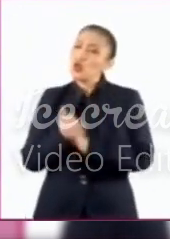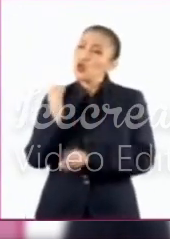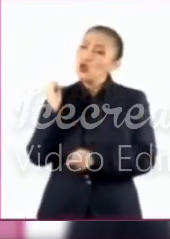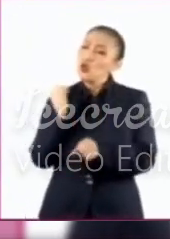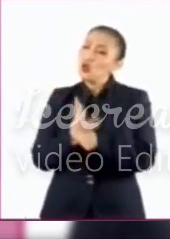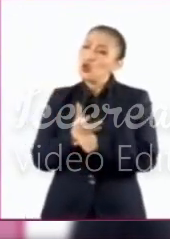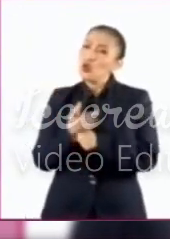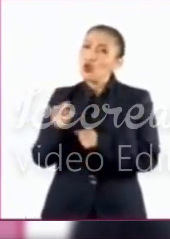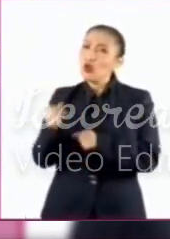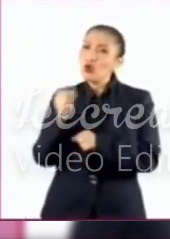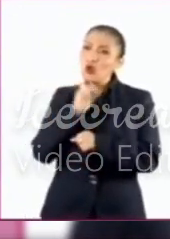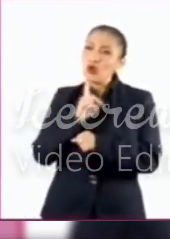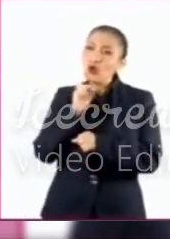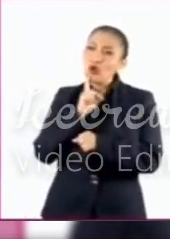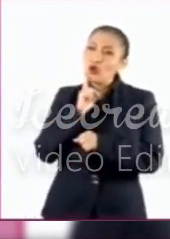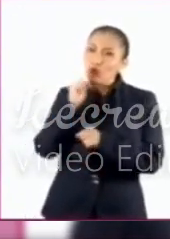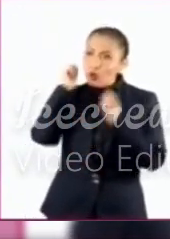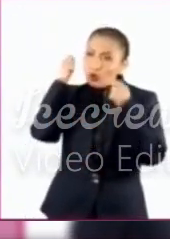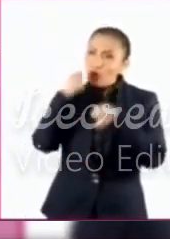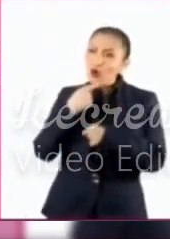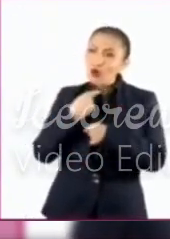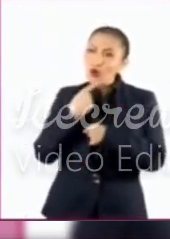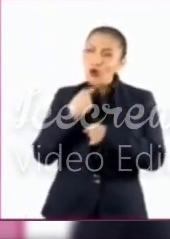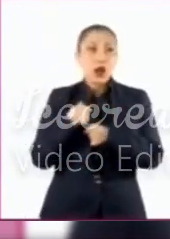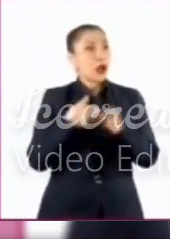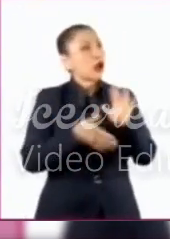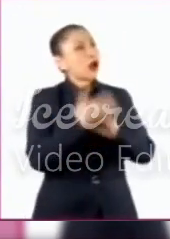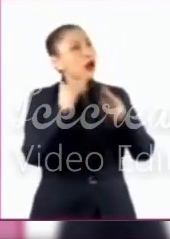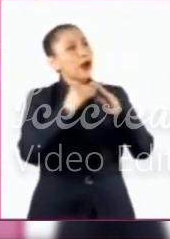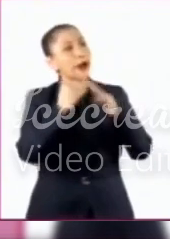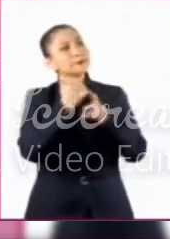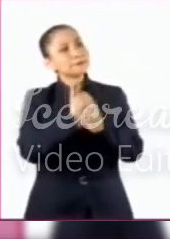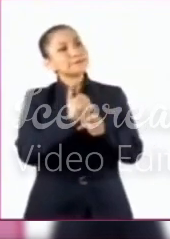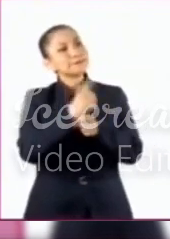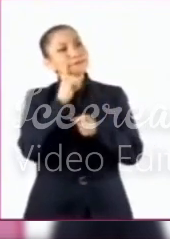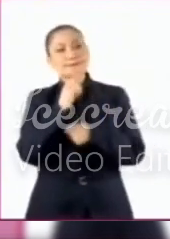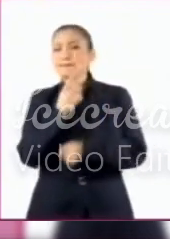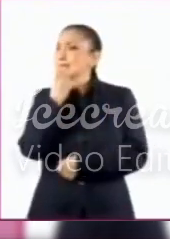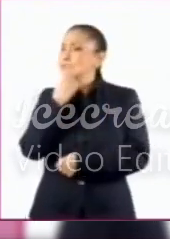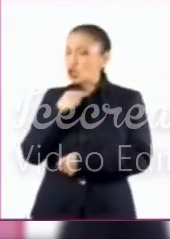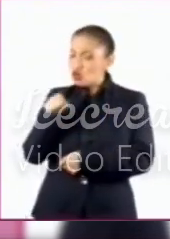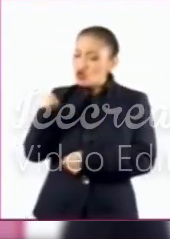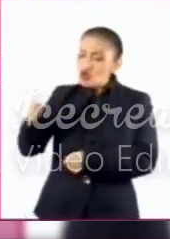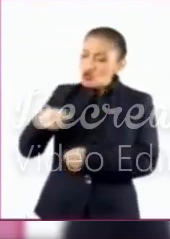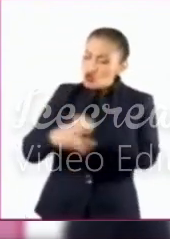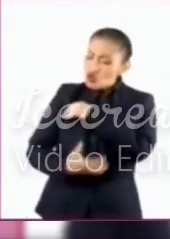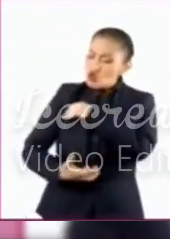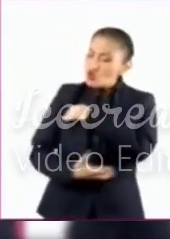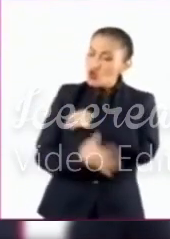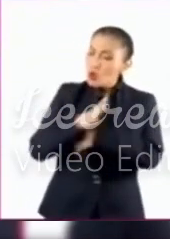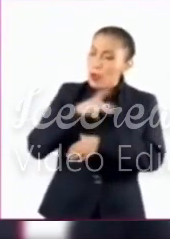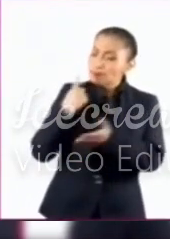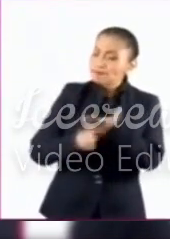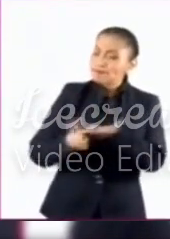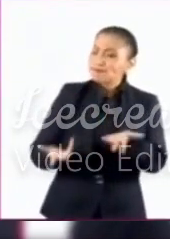temprano, Caperucita Roja? A casa de mi abuelita. Y dime, ¿qué llevas en esa canasta?